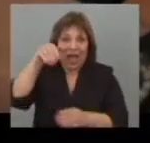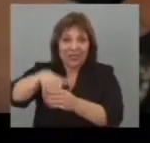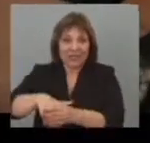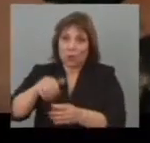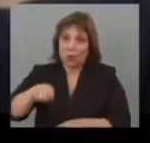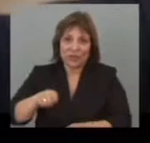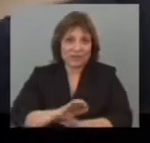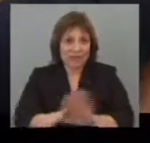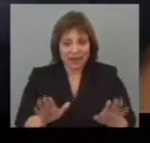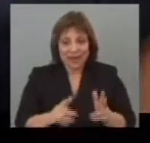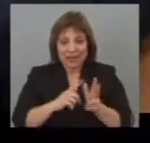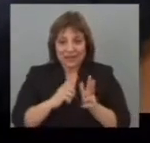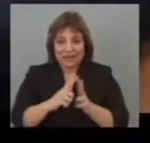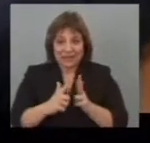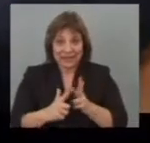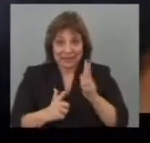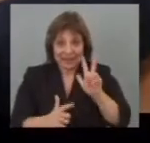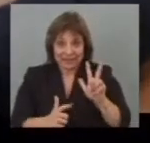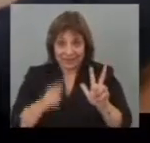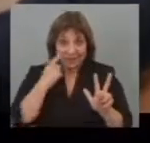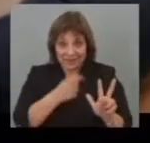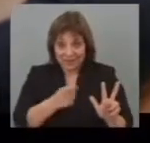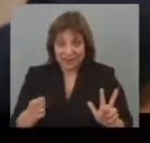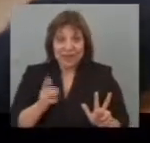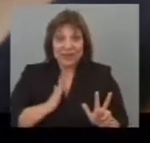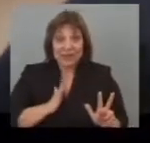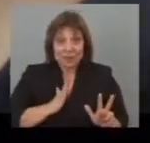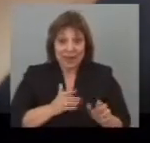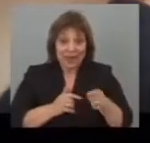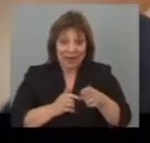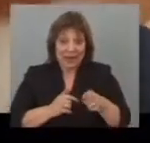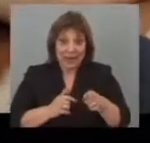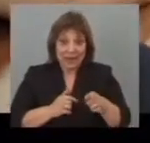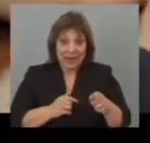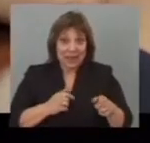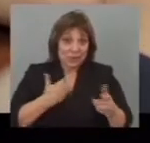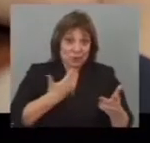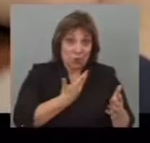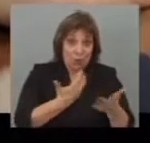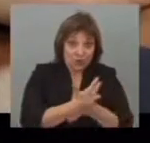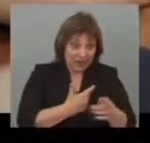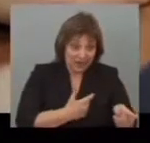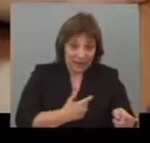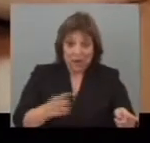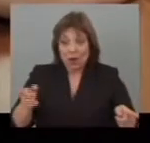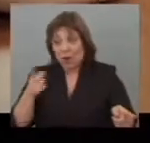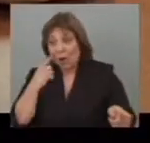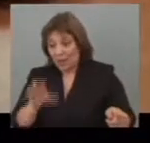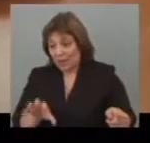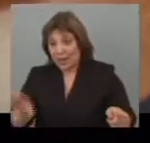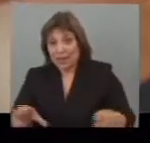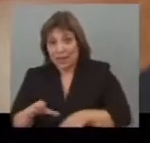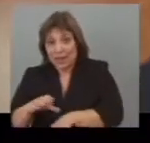Los dispositivos son estos tres. Bueno, a la víctima o la persona denunciante se le entrega este dispositivo y a la persona denunciada se le entrega, tiene que